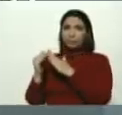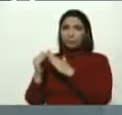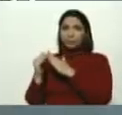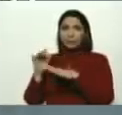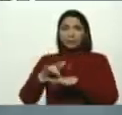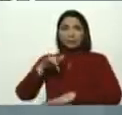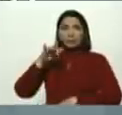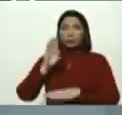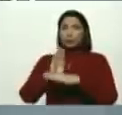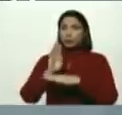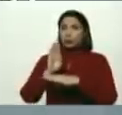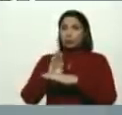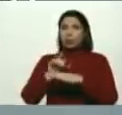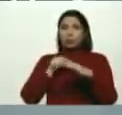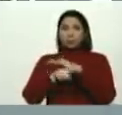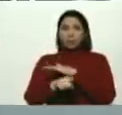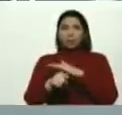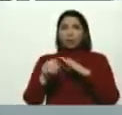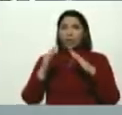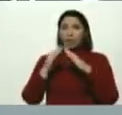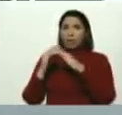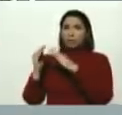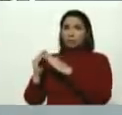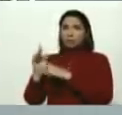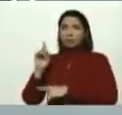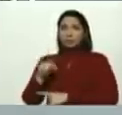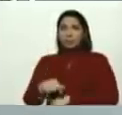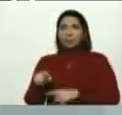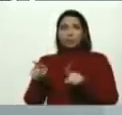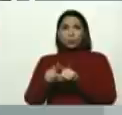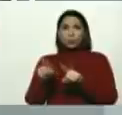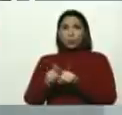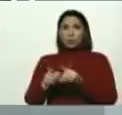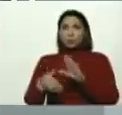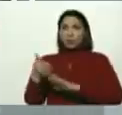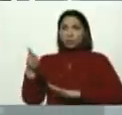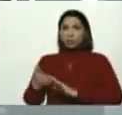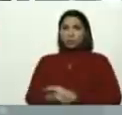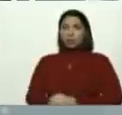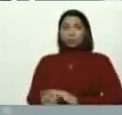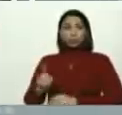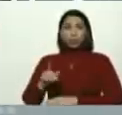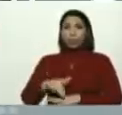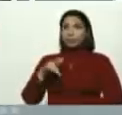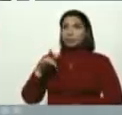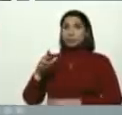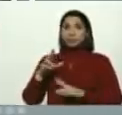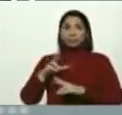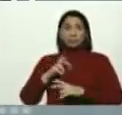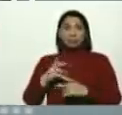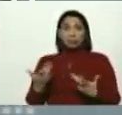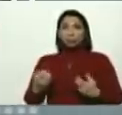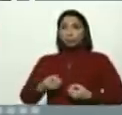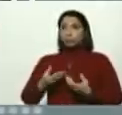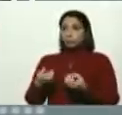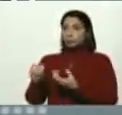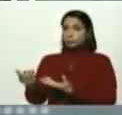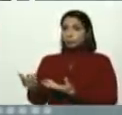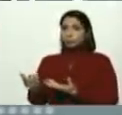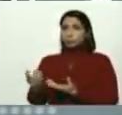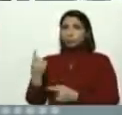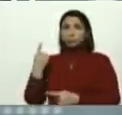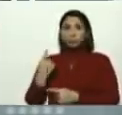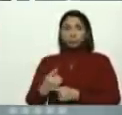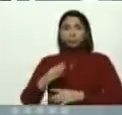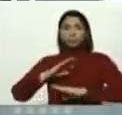extremar cuidados al entrar a la casa, el que haya salido. No estoy exagerando, les estoy dando una recomendación que se